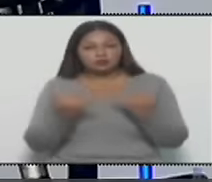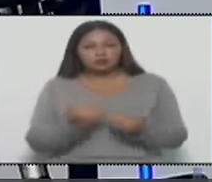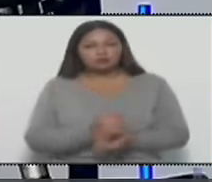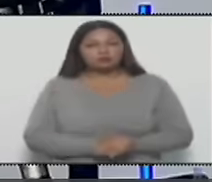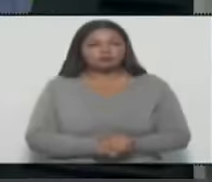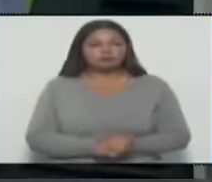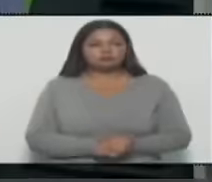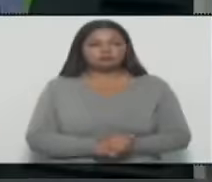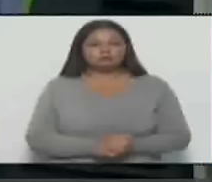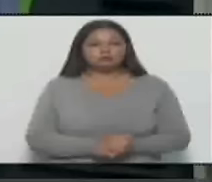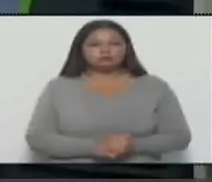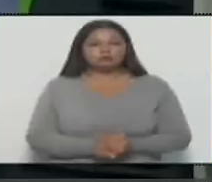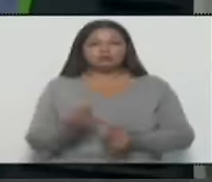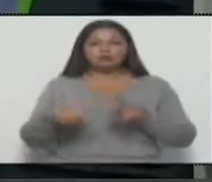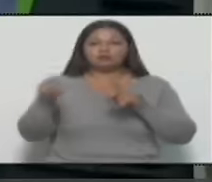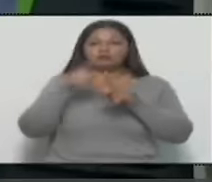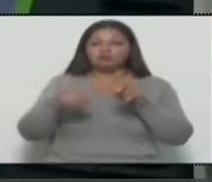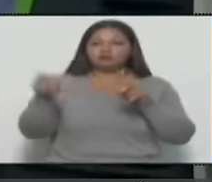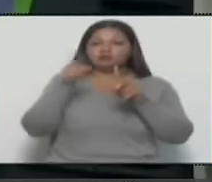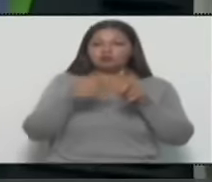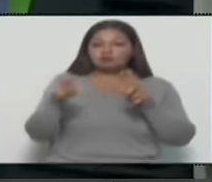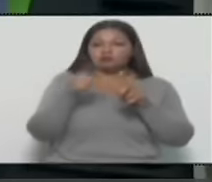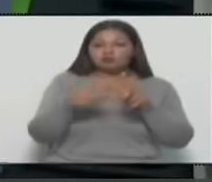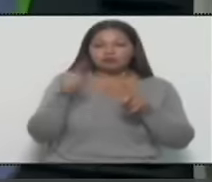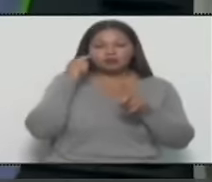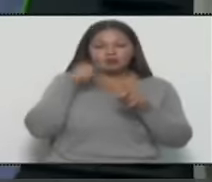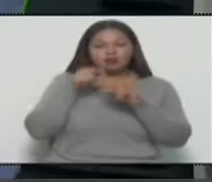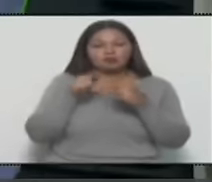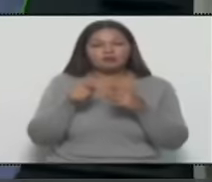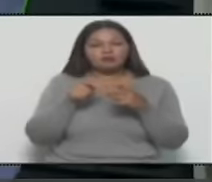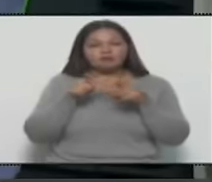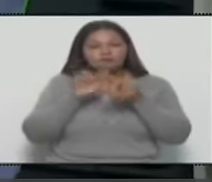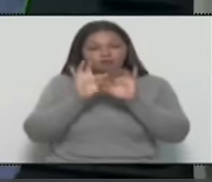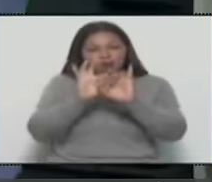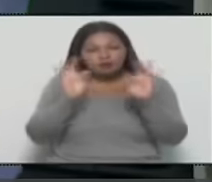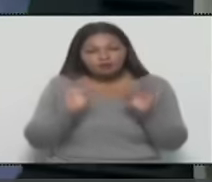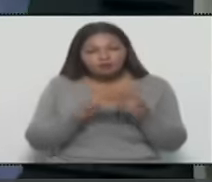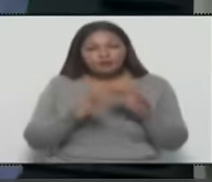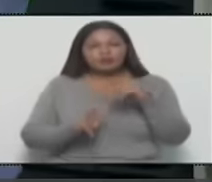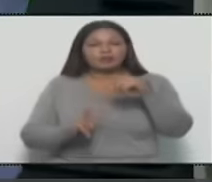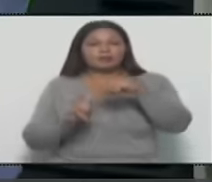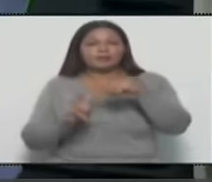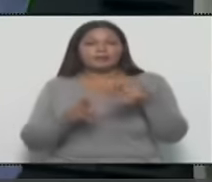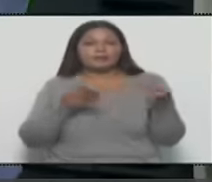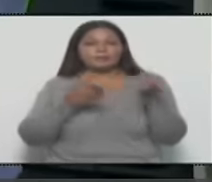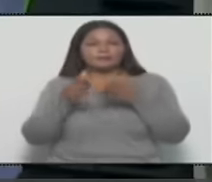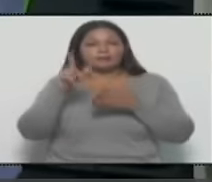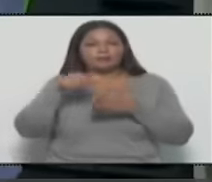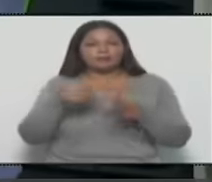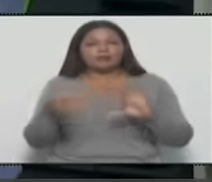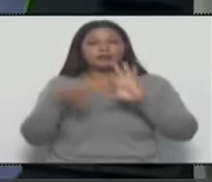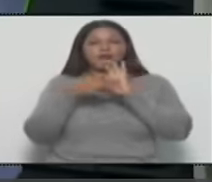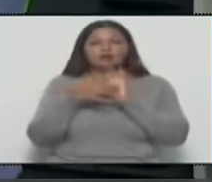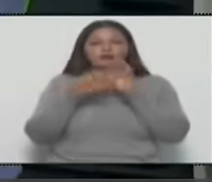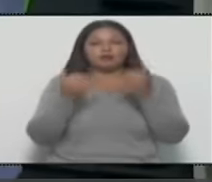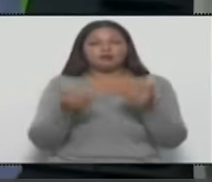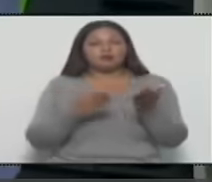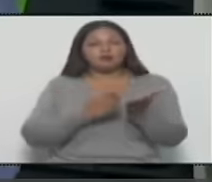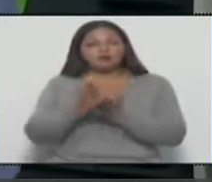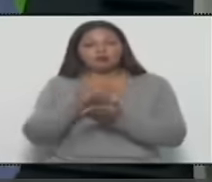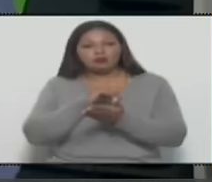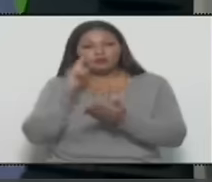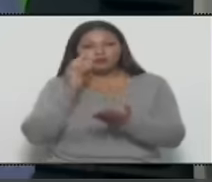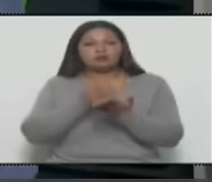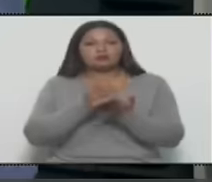bucle donde no puedo ingresar al portal de BTV. Eso es un tipo de ataque. Y también fue articulado y orientado hacia